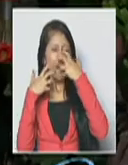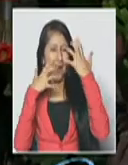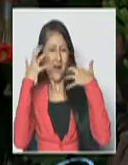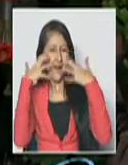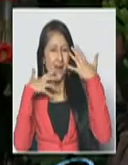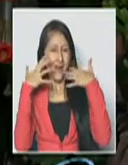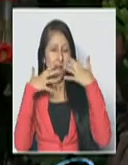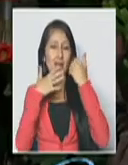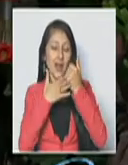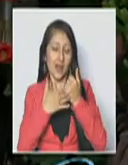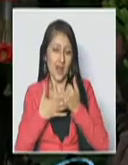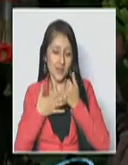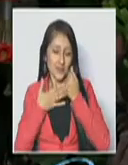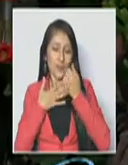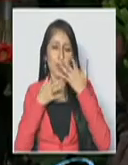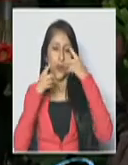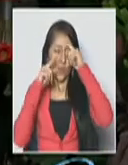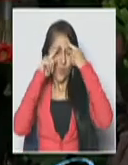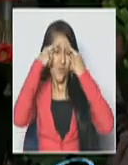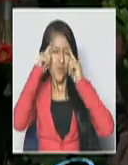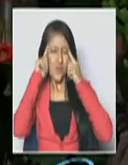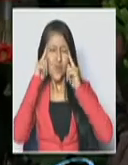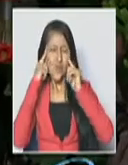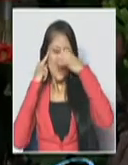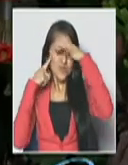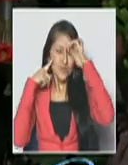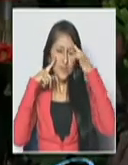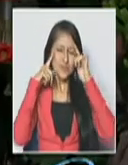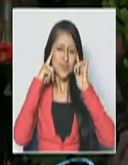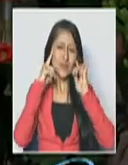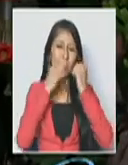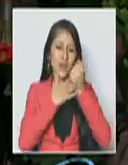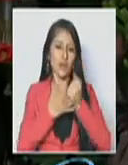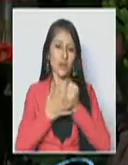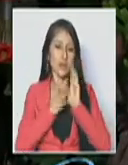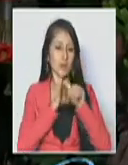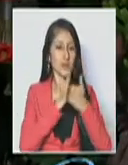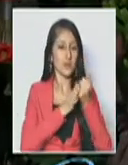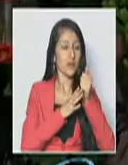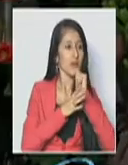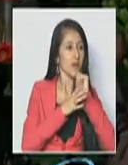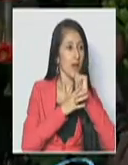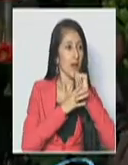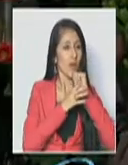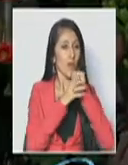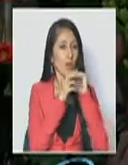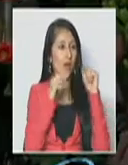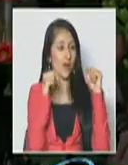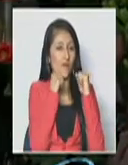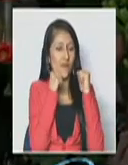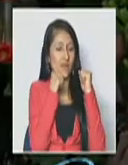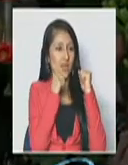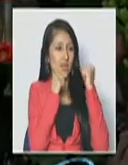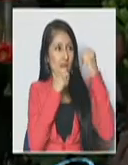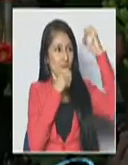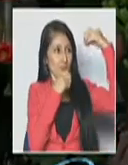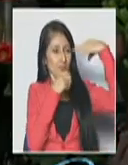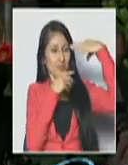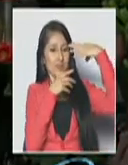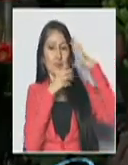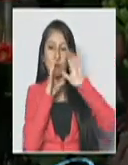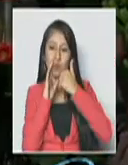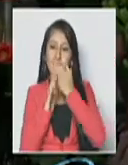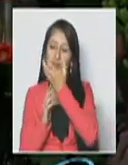drenaje y de desintoxicación siempre el baño turco tiene agua fría para no hacer calor y frío que eso estimula los